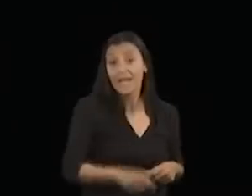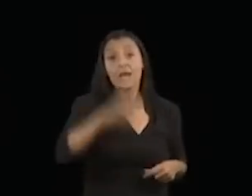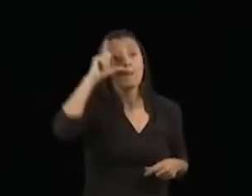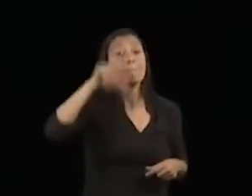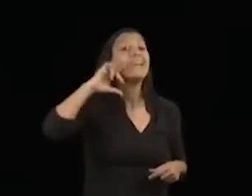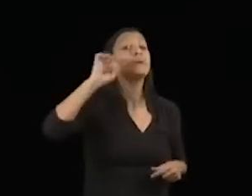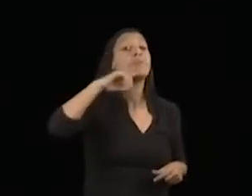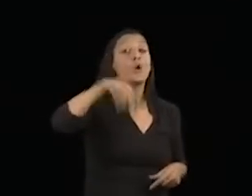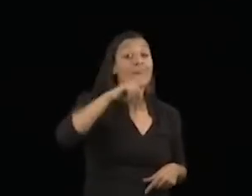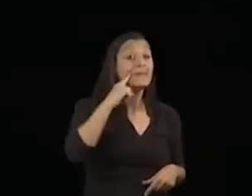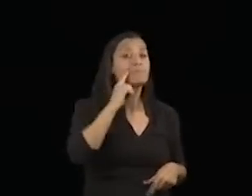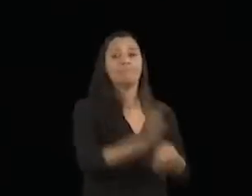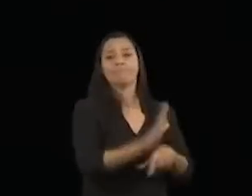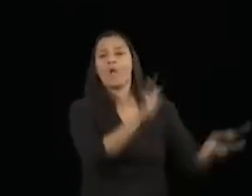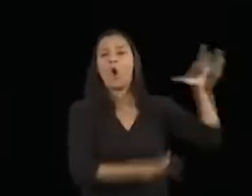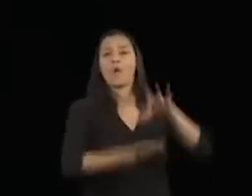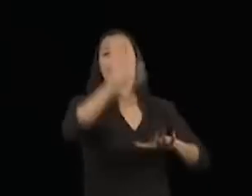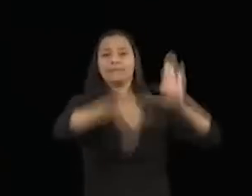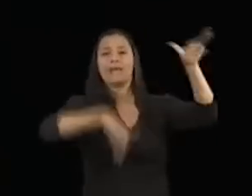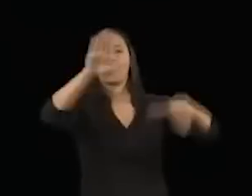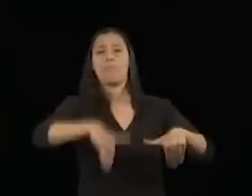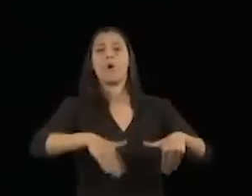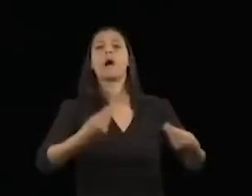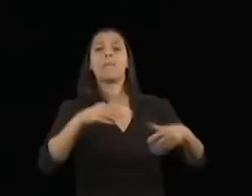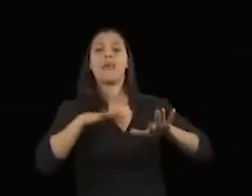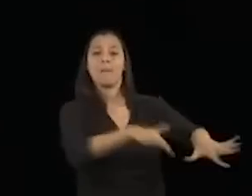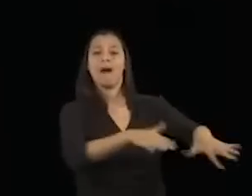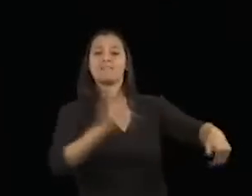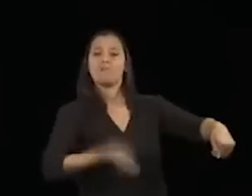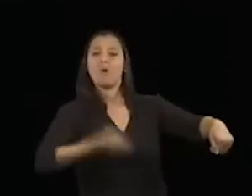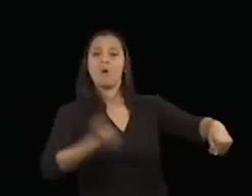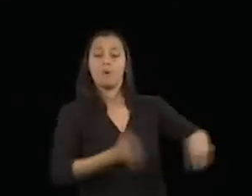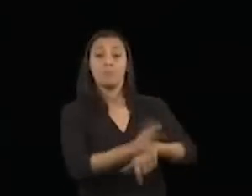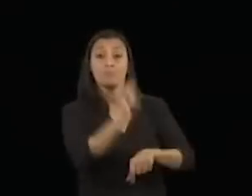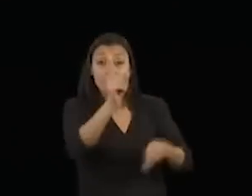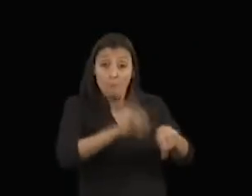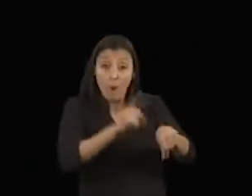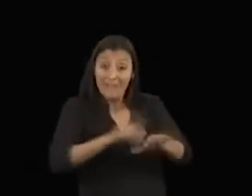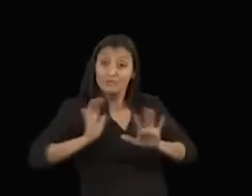fue organizar una marcha. Y en esa marcha,